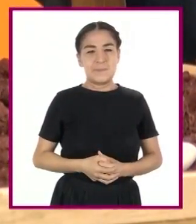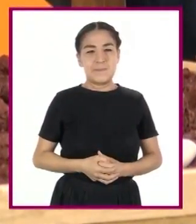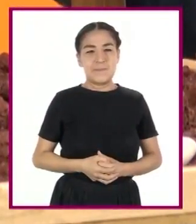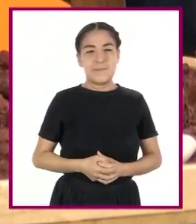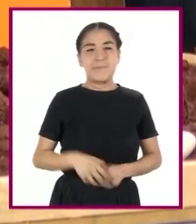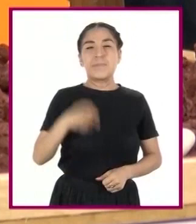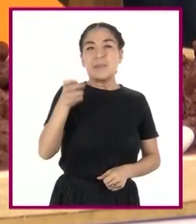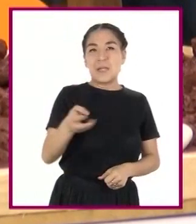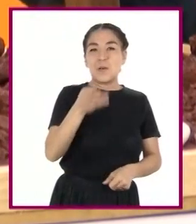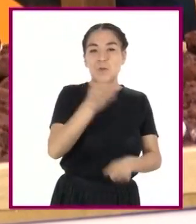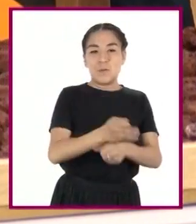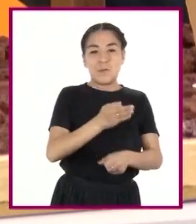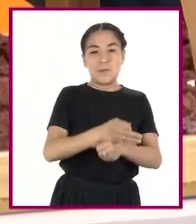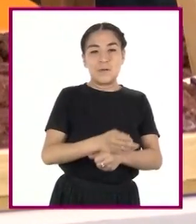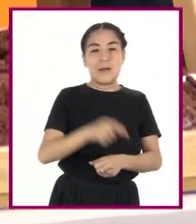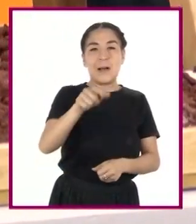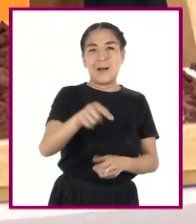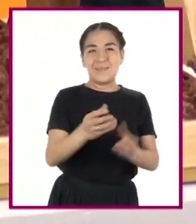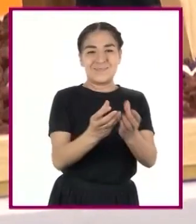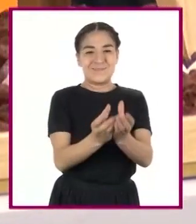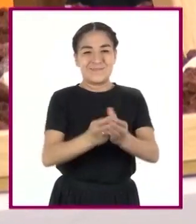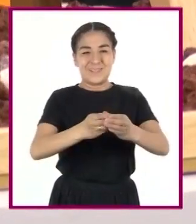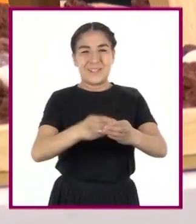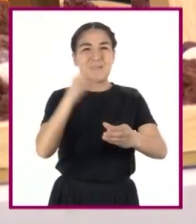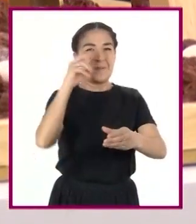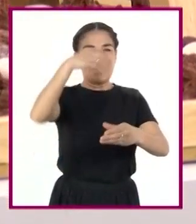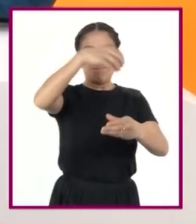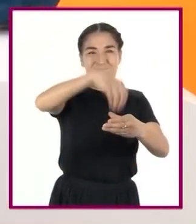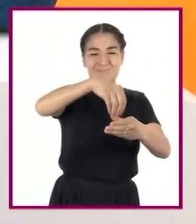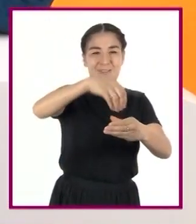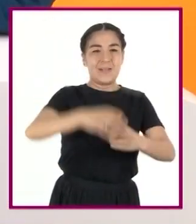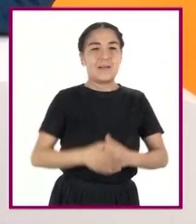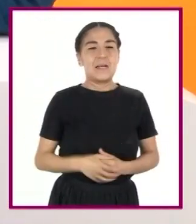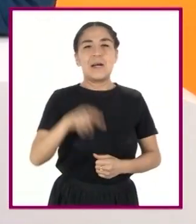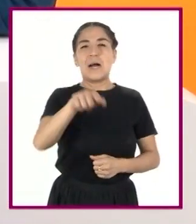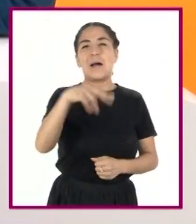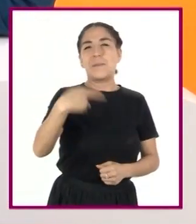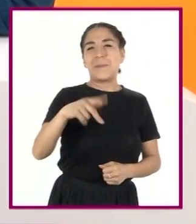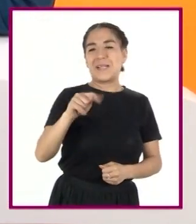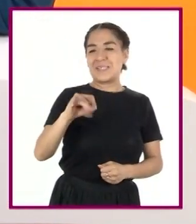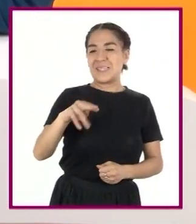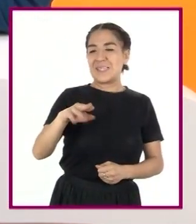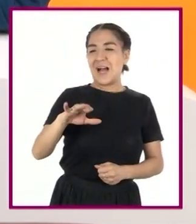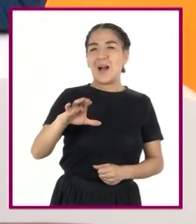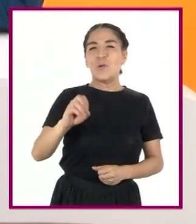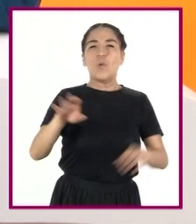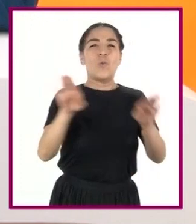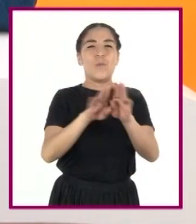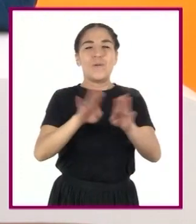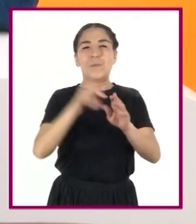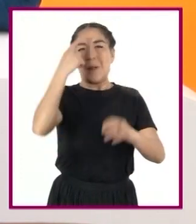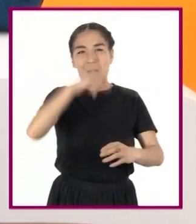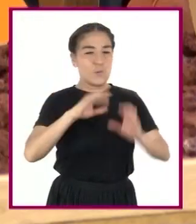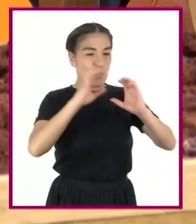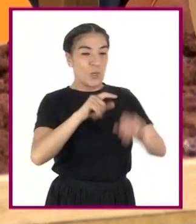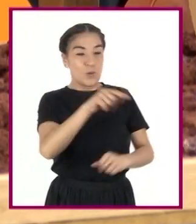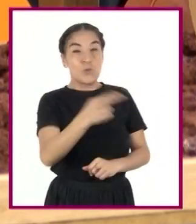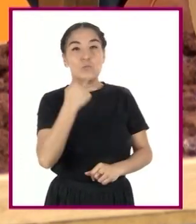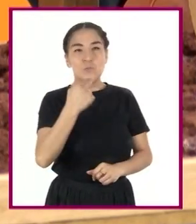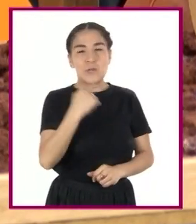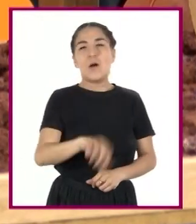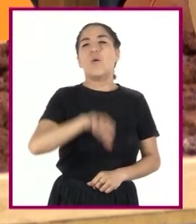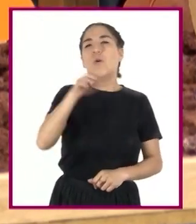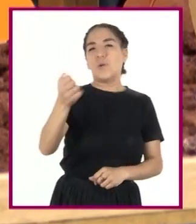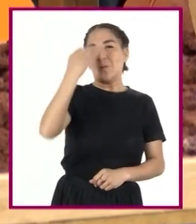De este lado, el lado de aquí abajo, tenemos un tinaco que almacena el agua para usarlo en otro